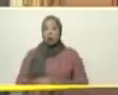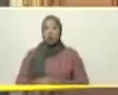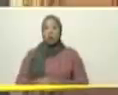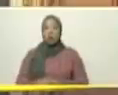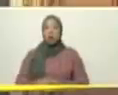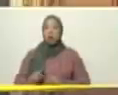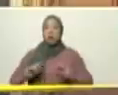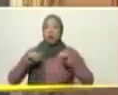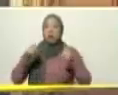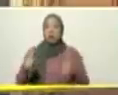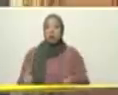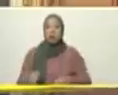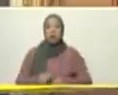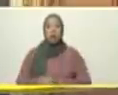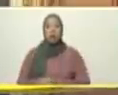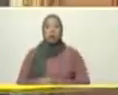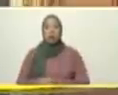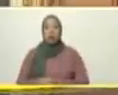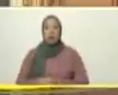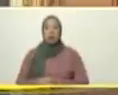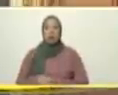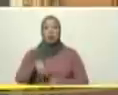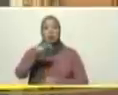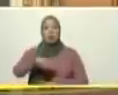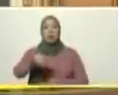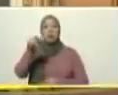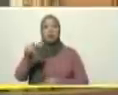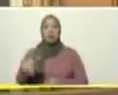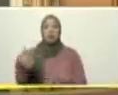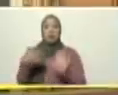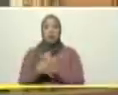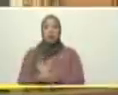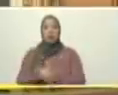la mecha, y luego viene la,